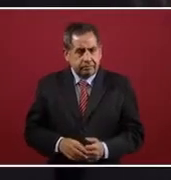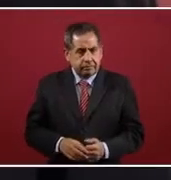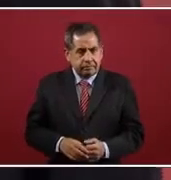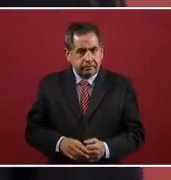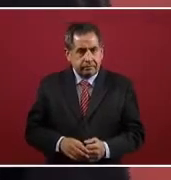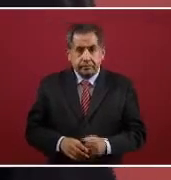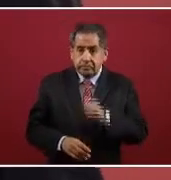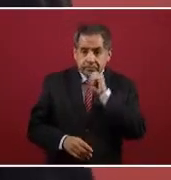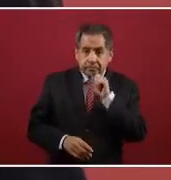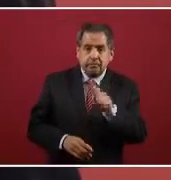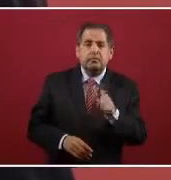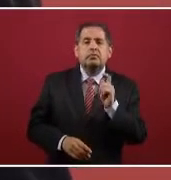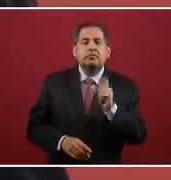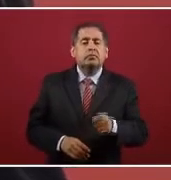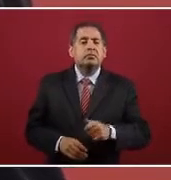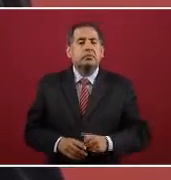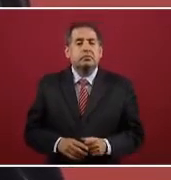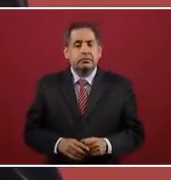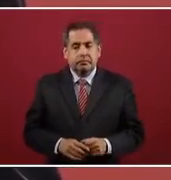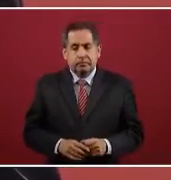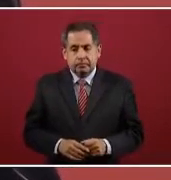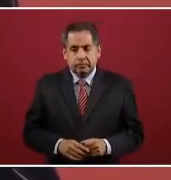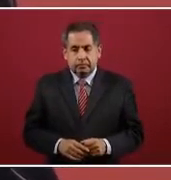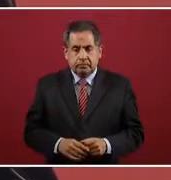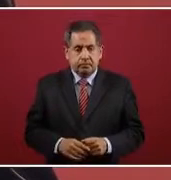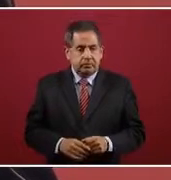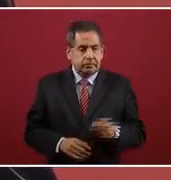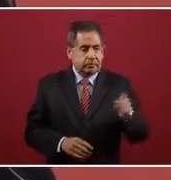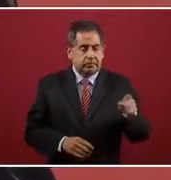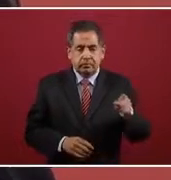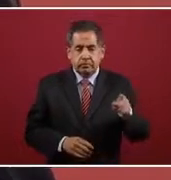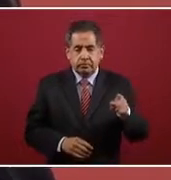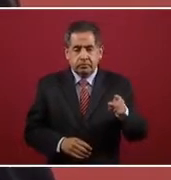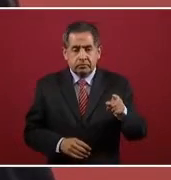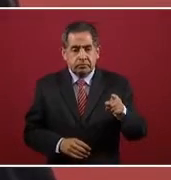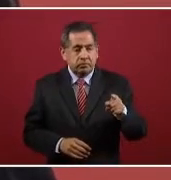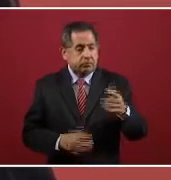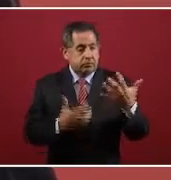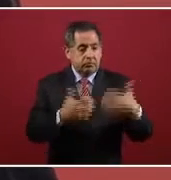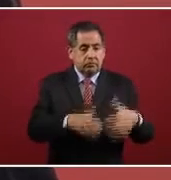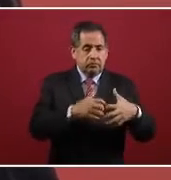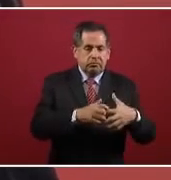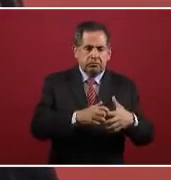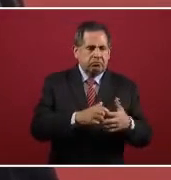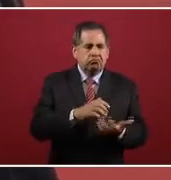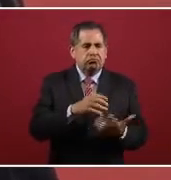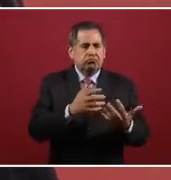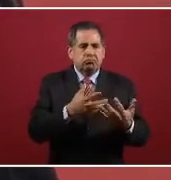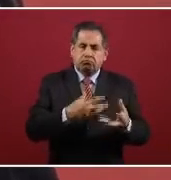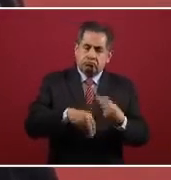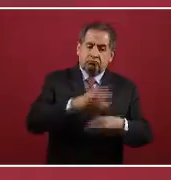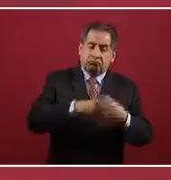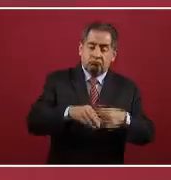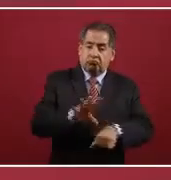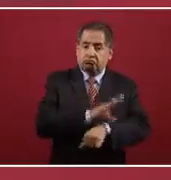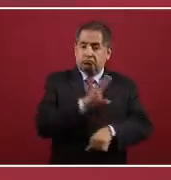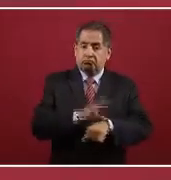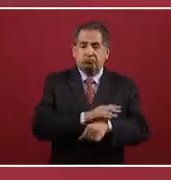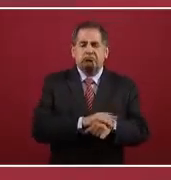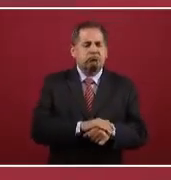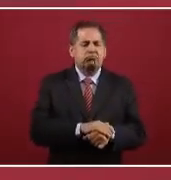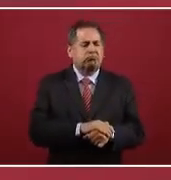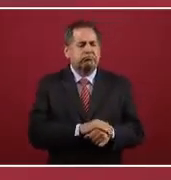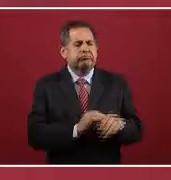Inclusive se subutilizaba la capacidad de generación de energía eléctrica de las